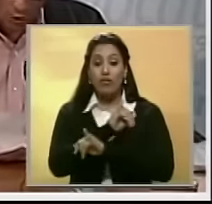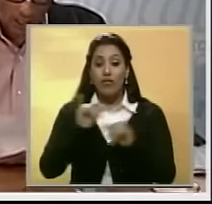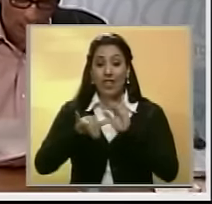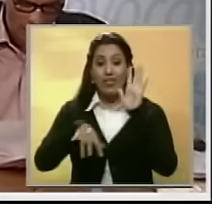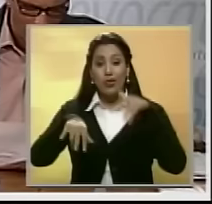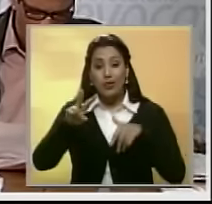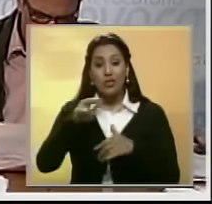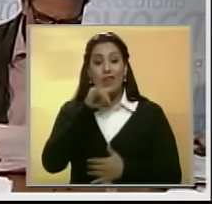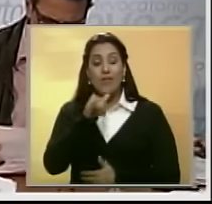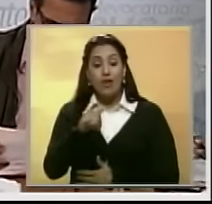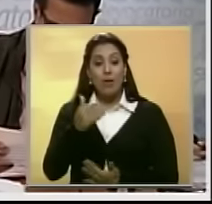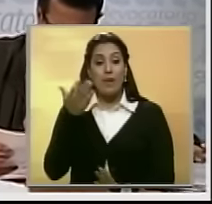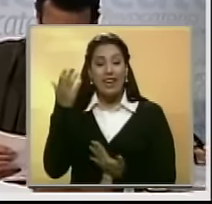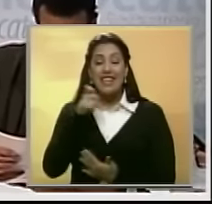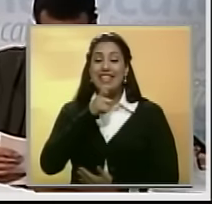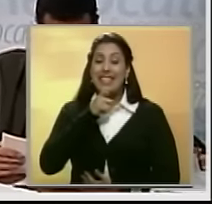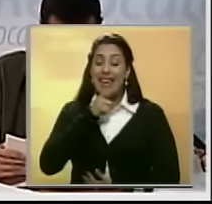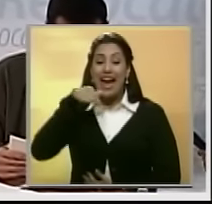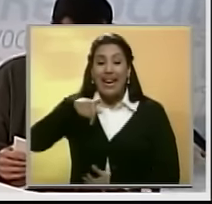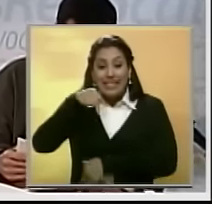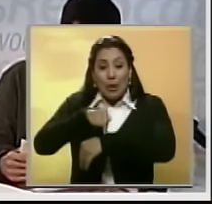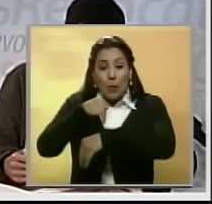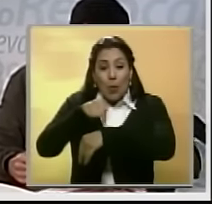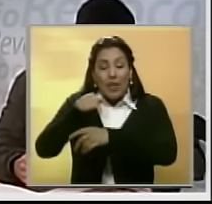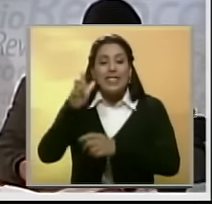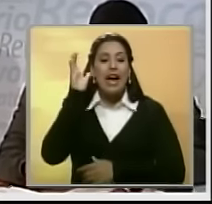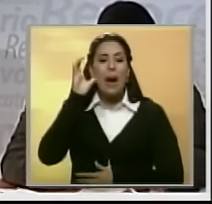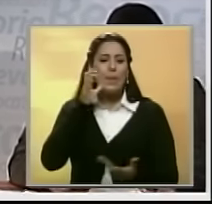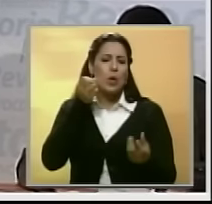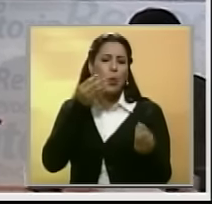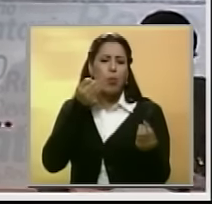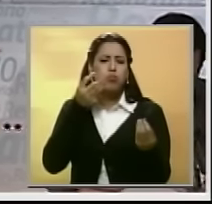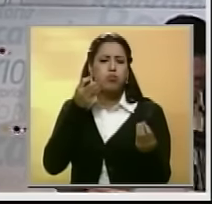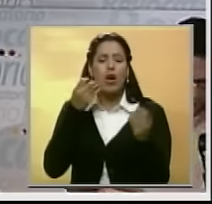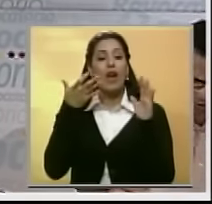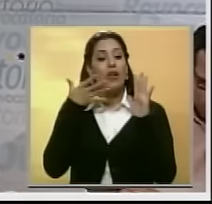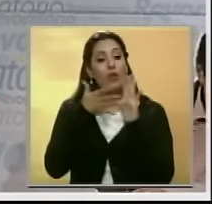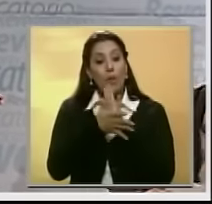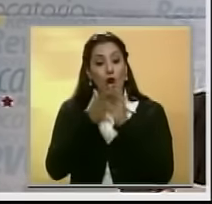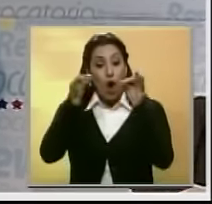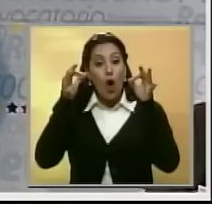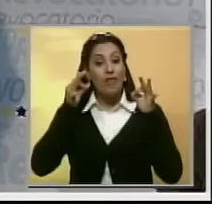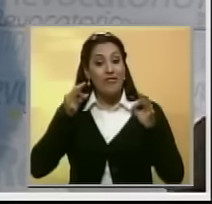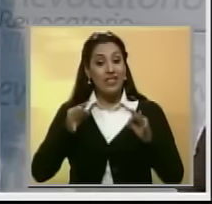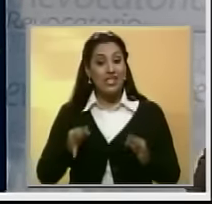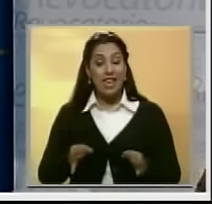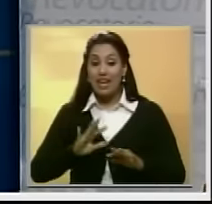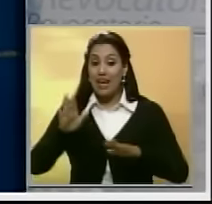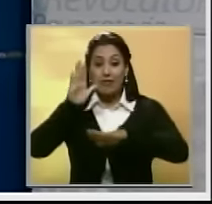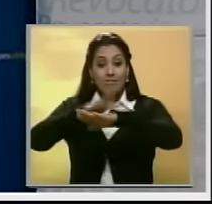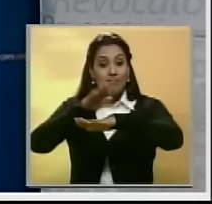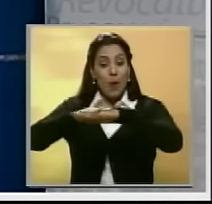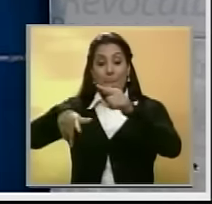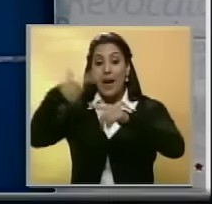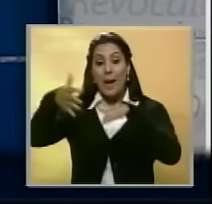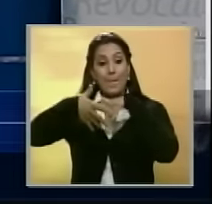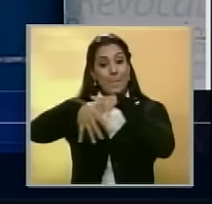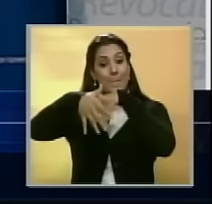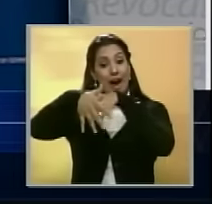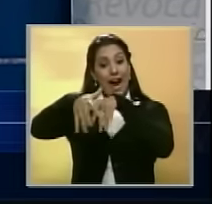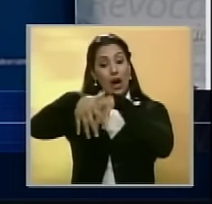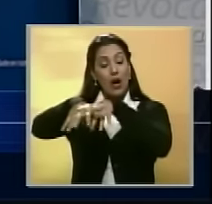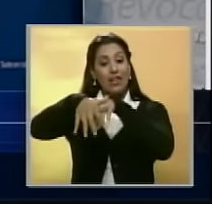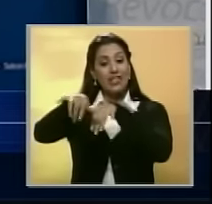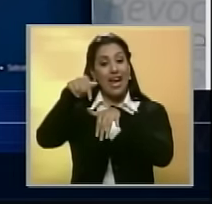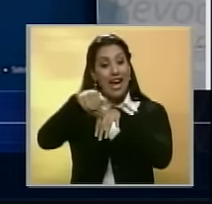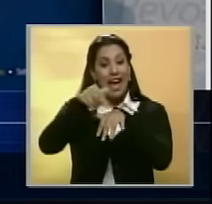las declaraciones que está realizando en este momento Enrique Capriles Raonqui, ya confirmó la convocatoria para mañana, una